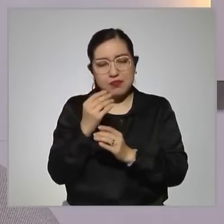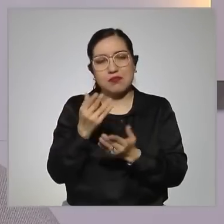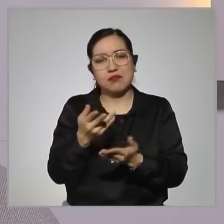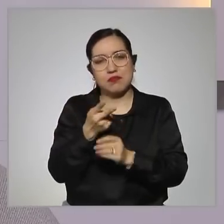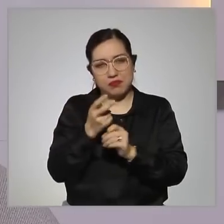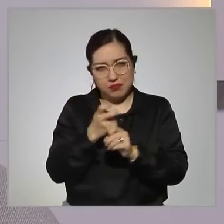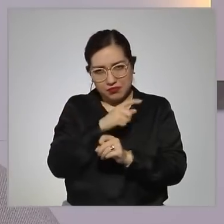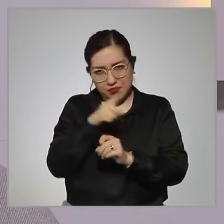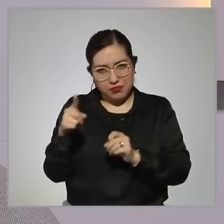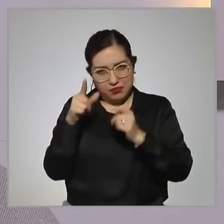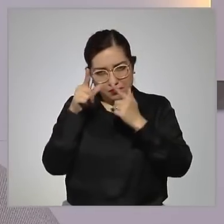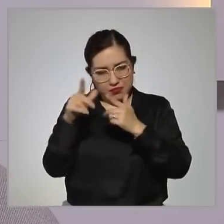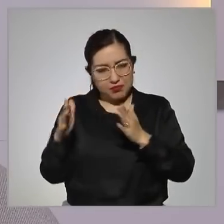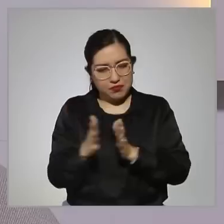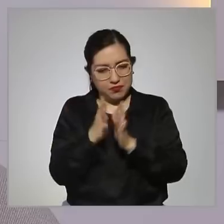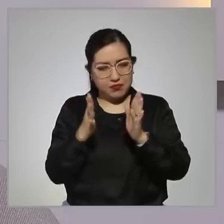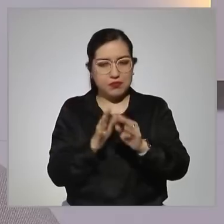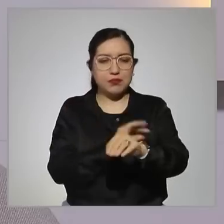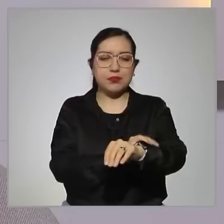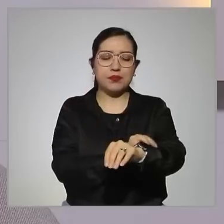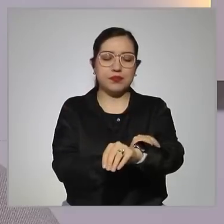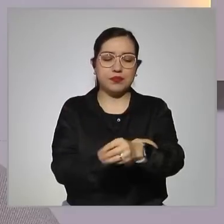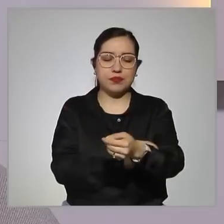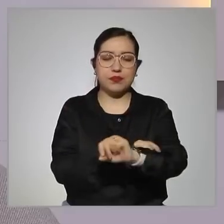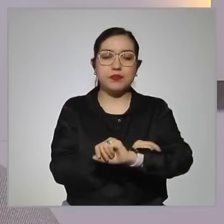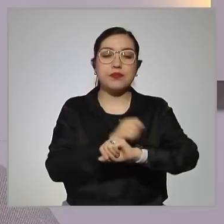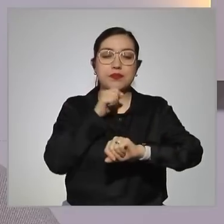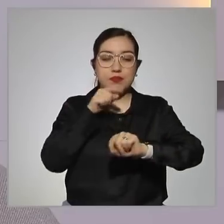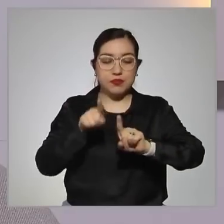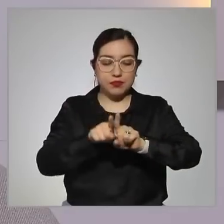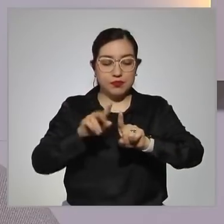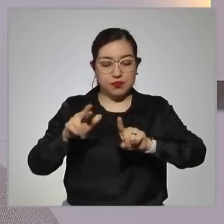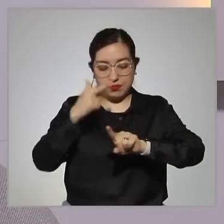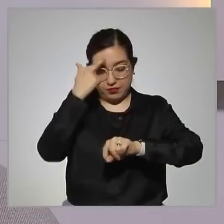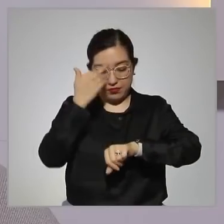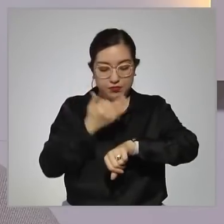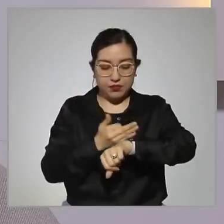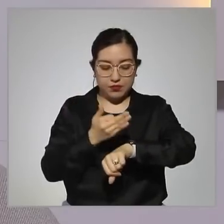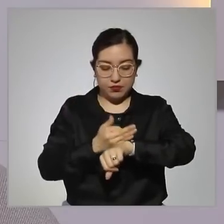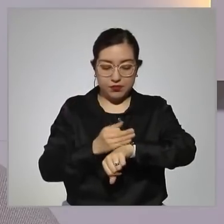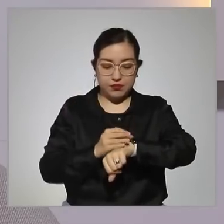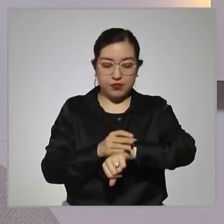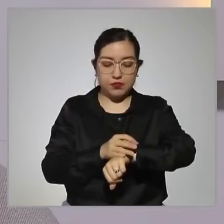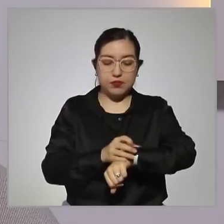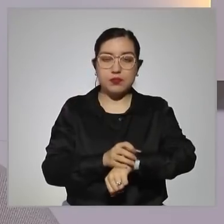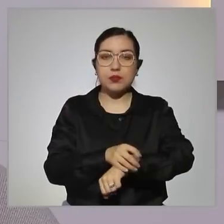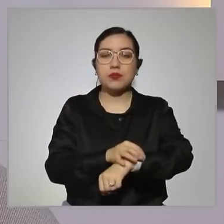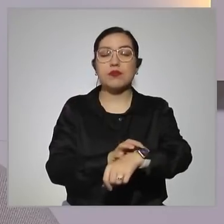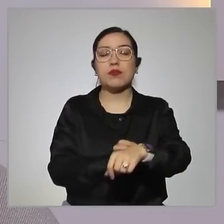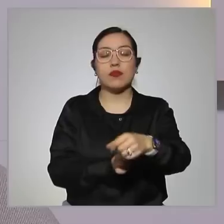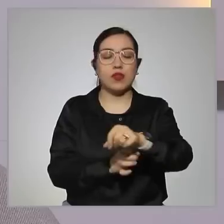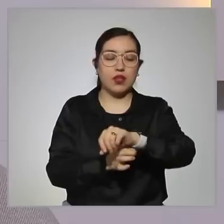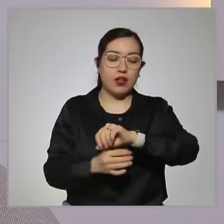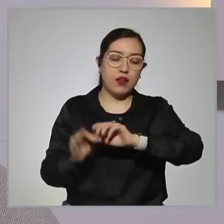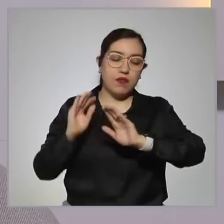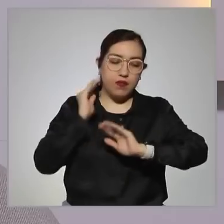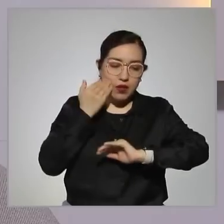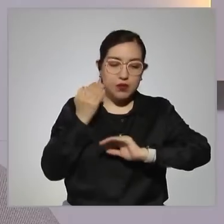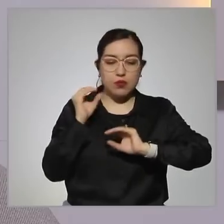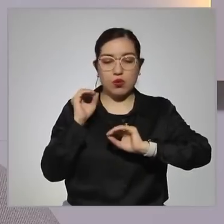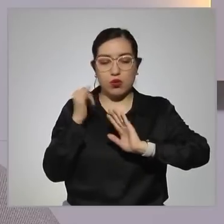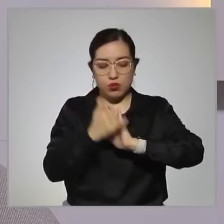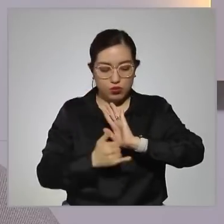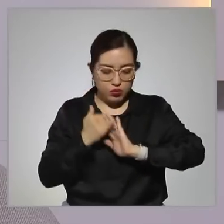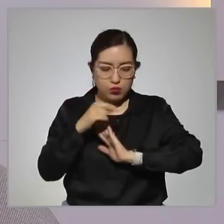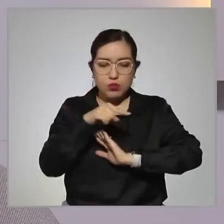sigan participando en nuestras redes sociales. Les recuerdo que estamos ahorita en Facebook y estamos en YouTube esperando todos los comentarios, que nos digan ustedes